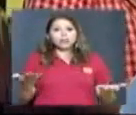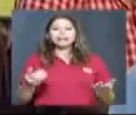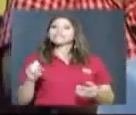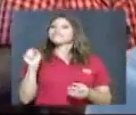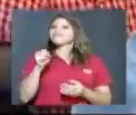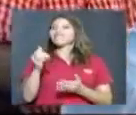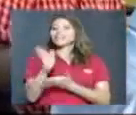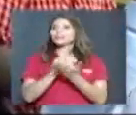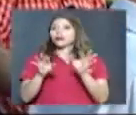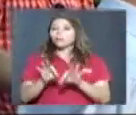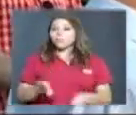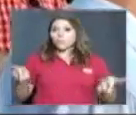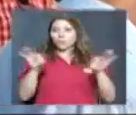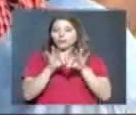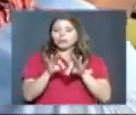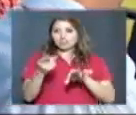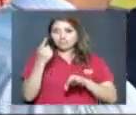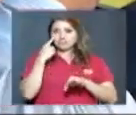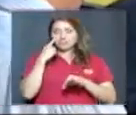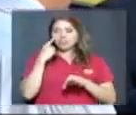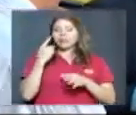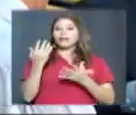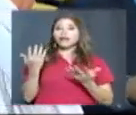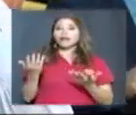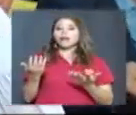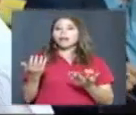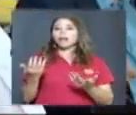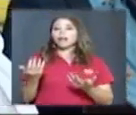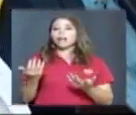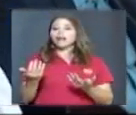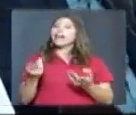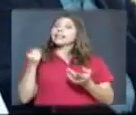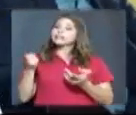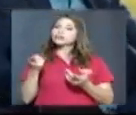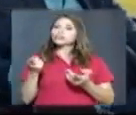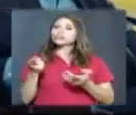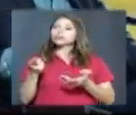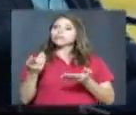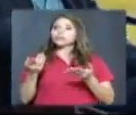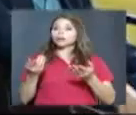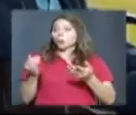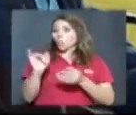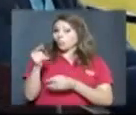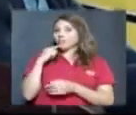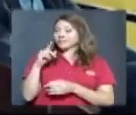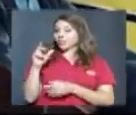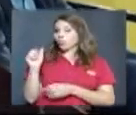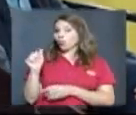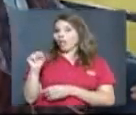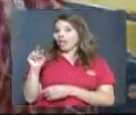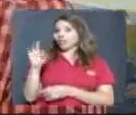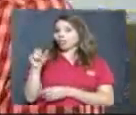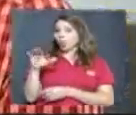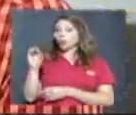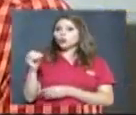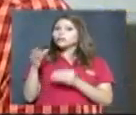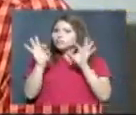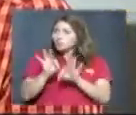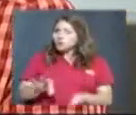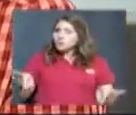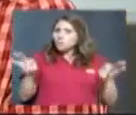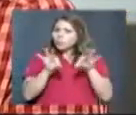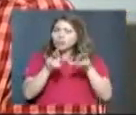pasa, ¿verdad? Y yo leo lo que plantea don Antonio por allí, pasa por el hecho fundamental que creo que es importantísimo que la gente se apropie